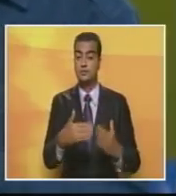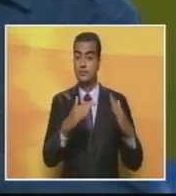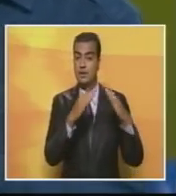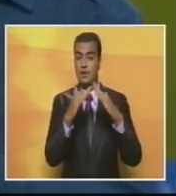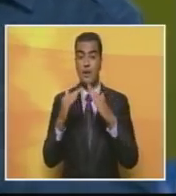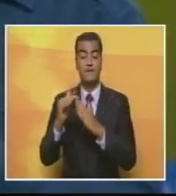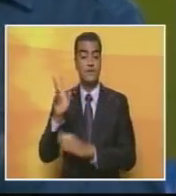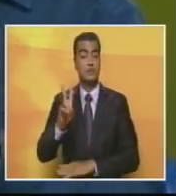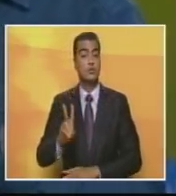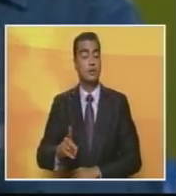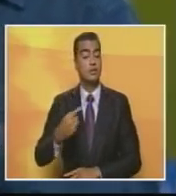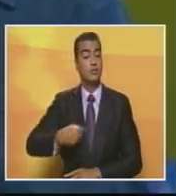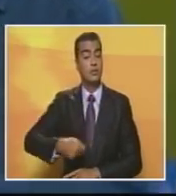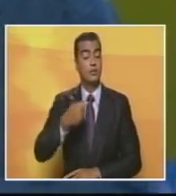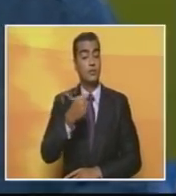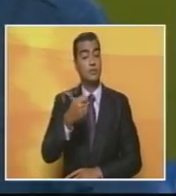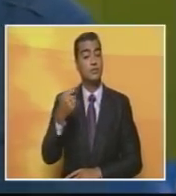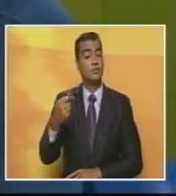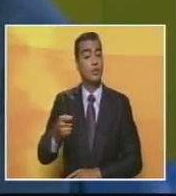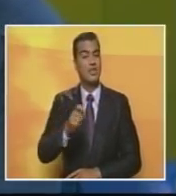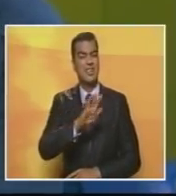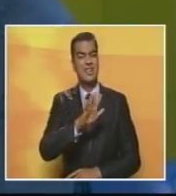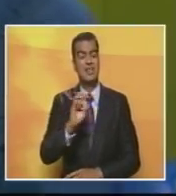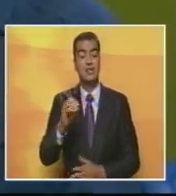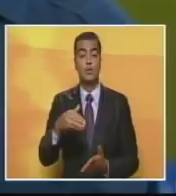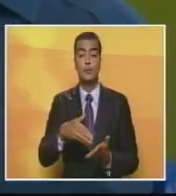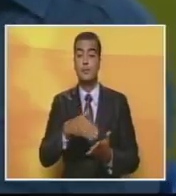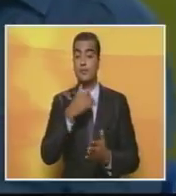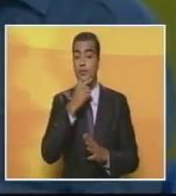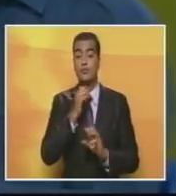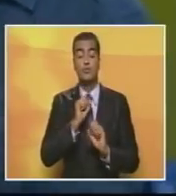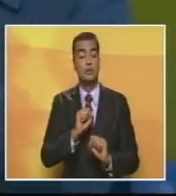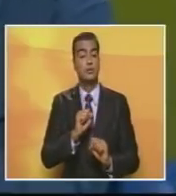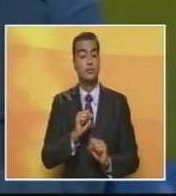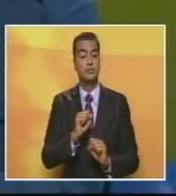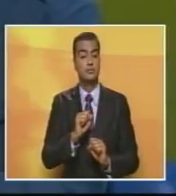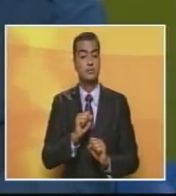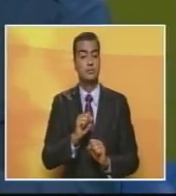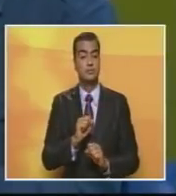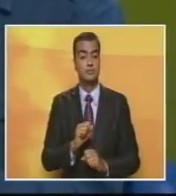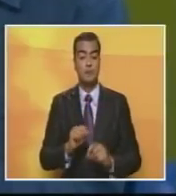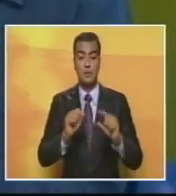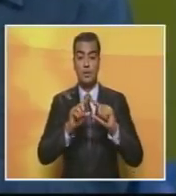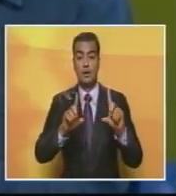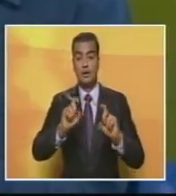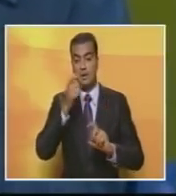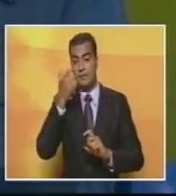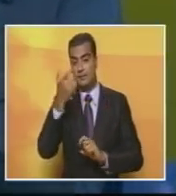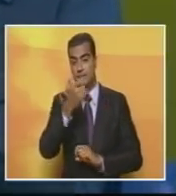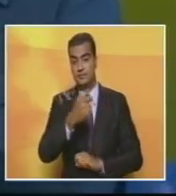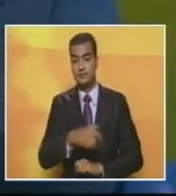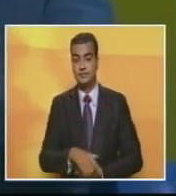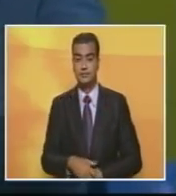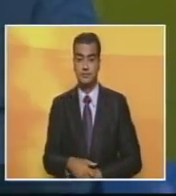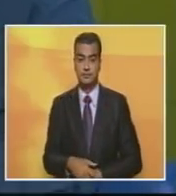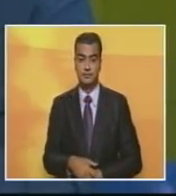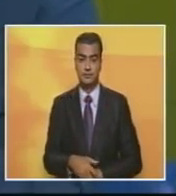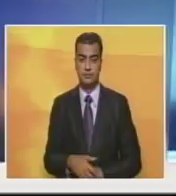venezolanos recibieron una bonificación especial de 500.000 bolívares a través del Carnet de la Patria.